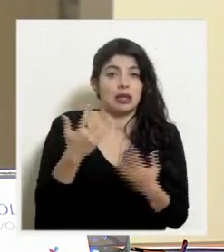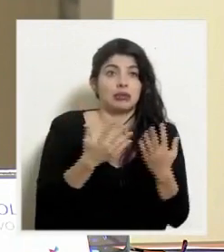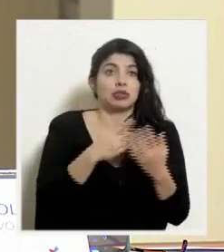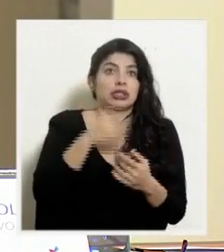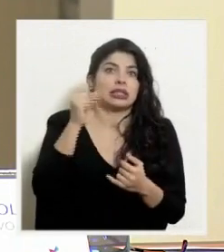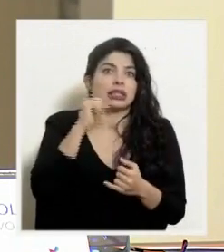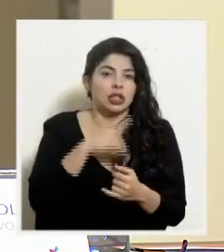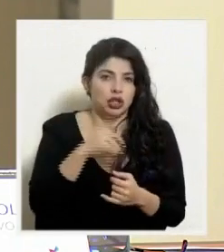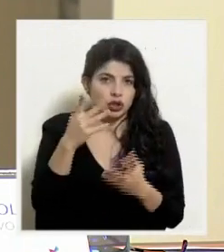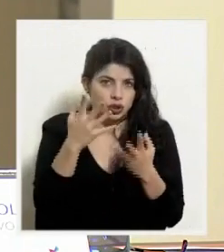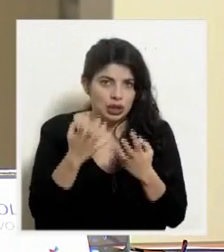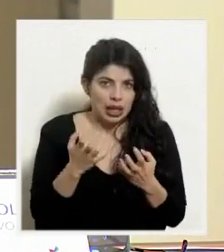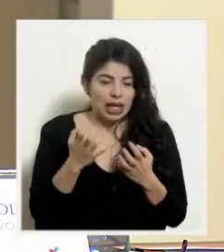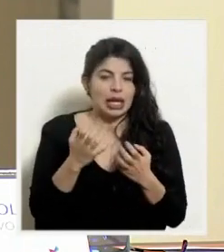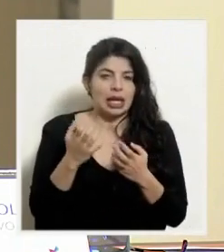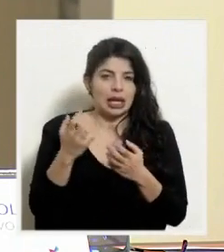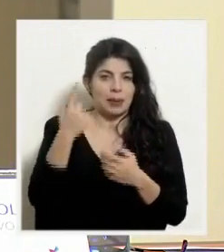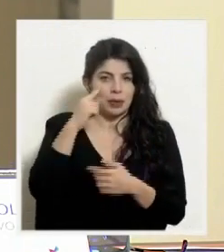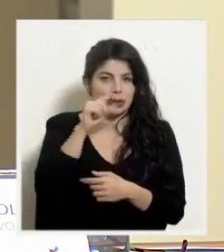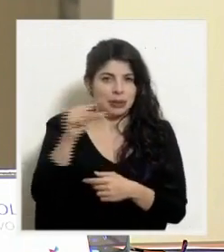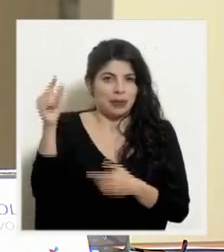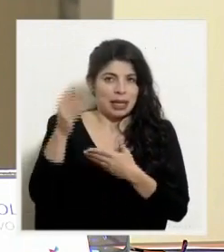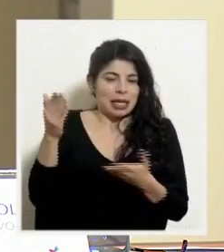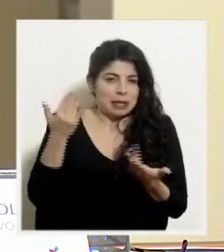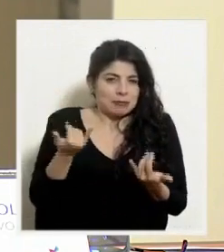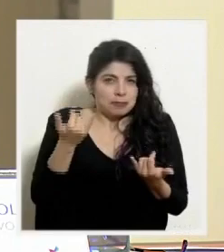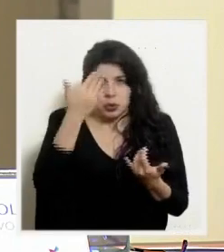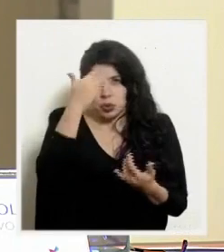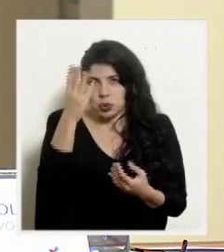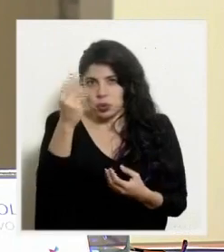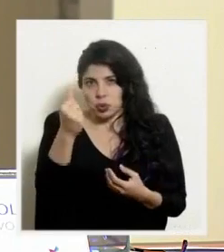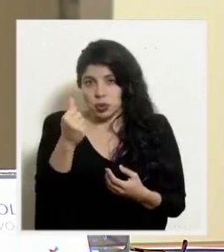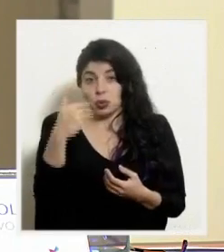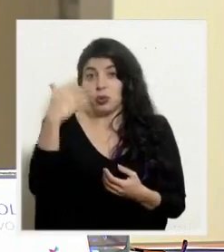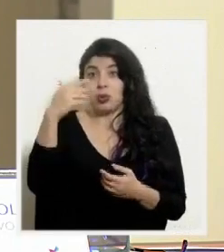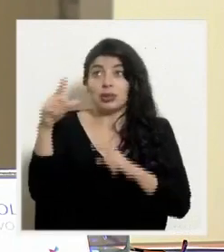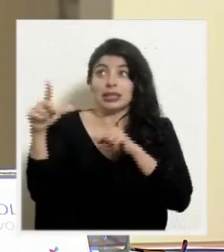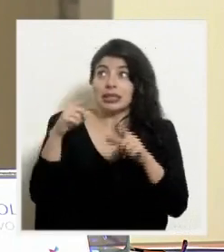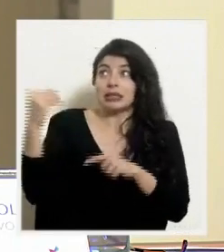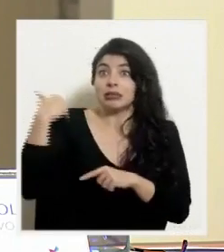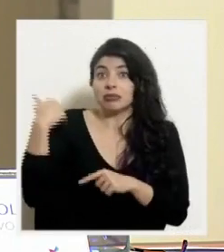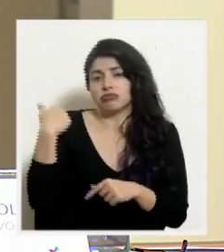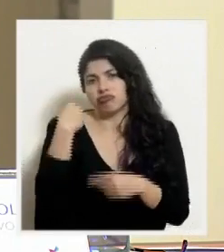primero, de las entregas semanales. No lo tenemos en este momento. En cuanto lo tengamos,